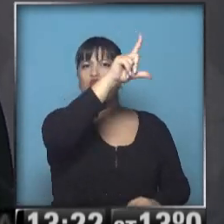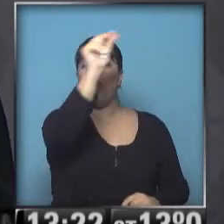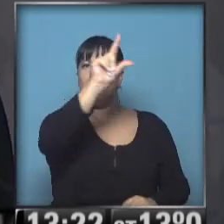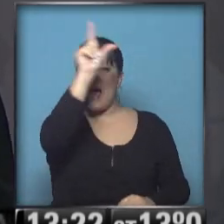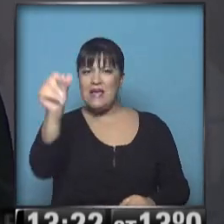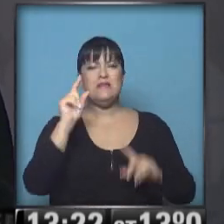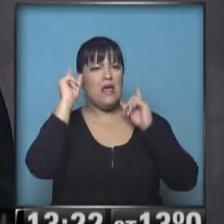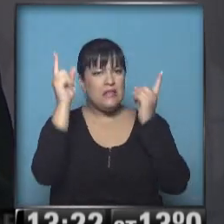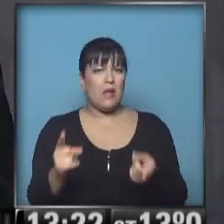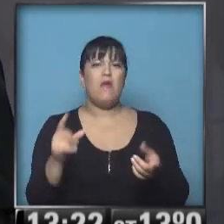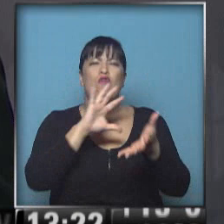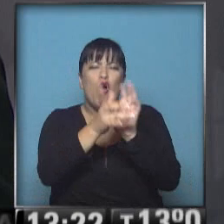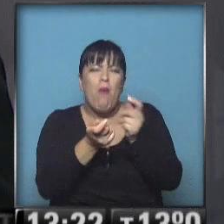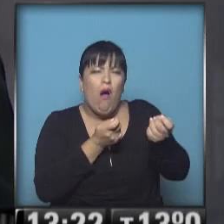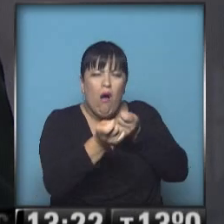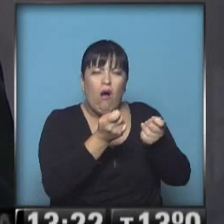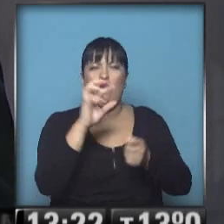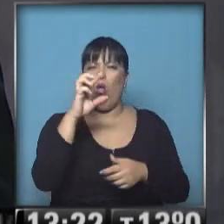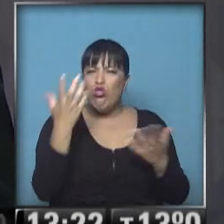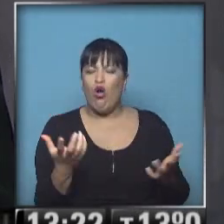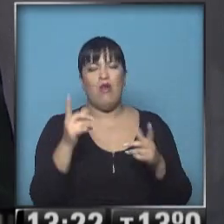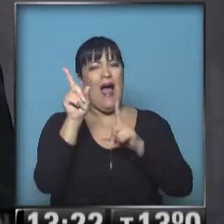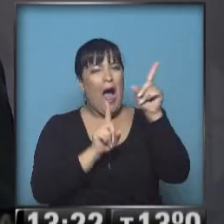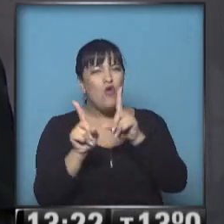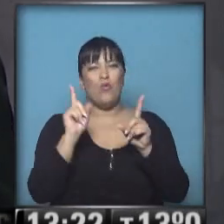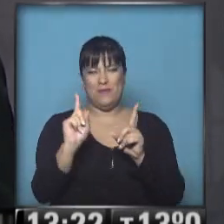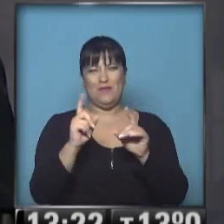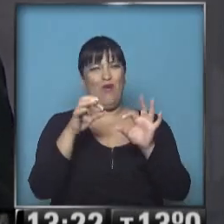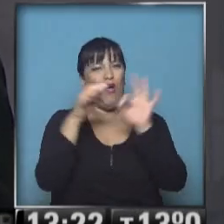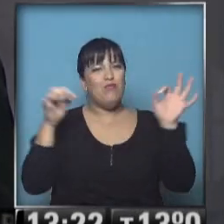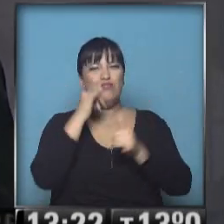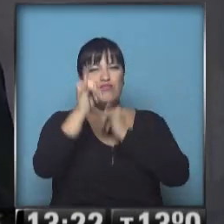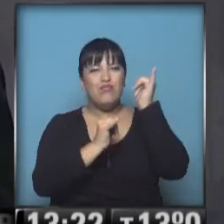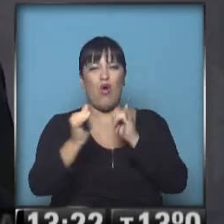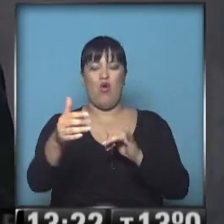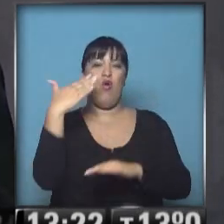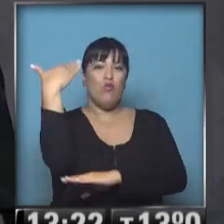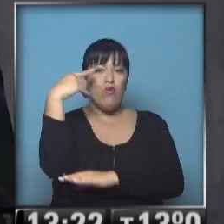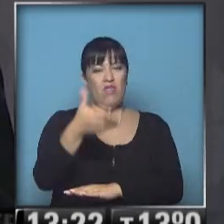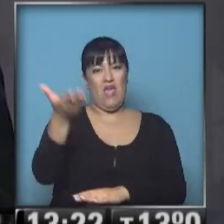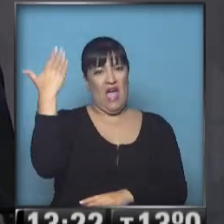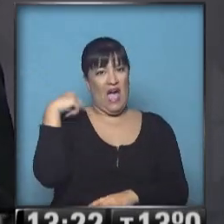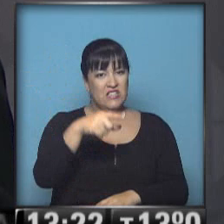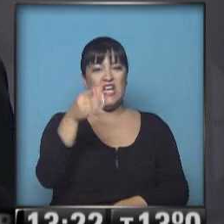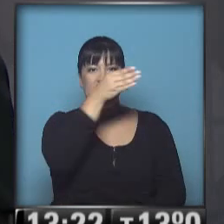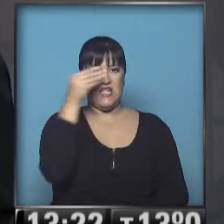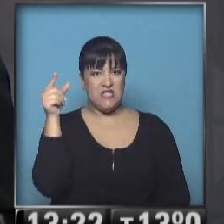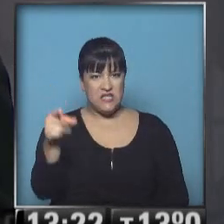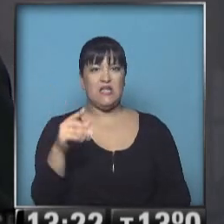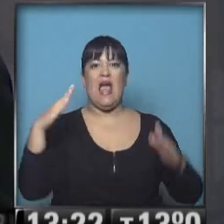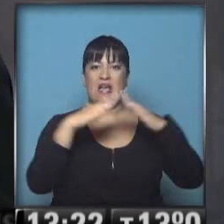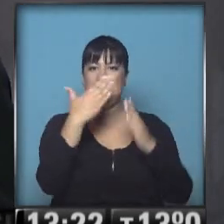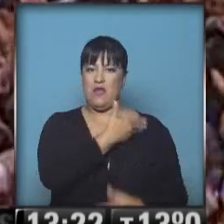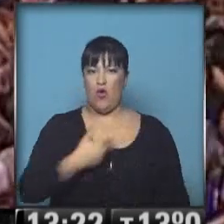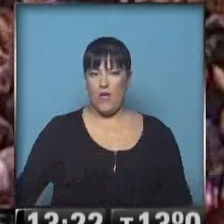también movidas especulativas con el dólar, algunas de las definiciones del fuerte discurso que brindó ayer la presidenta Cristina Fernández en Casa de